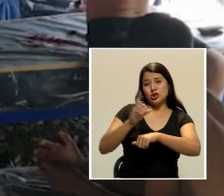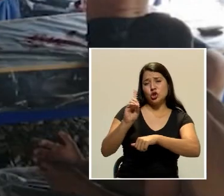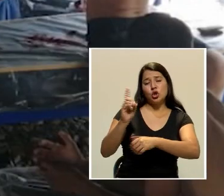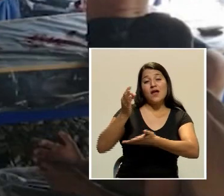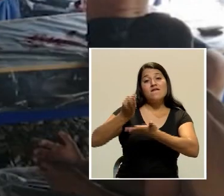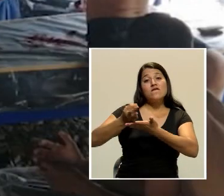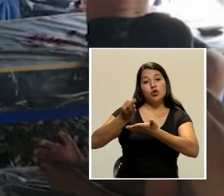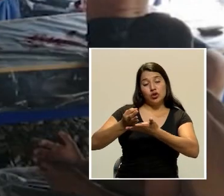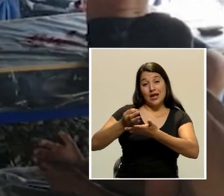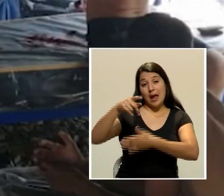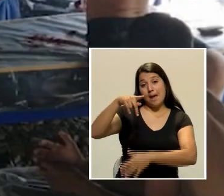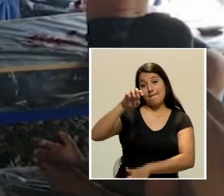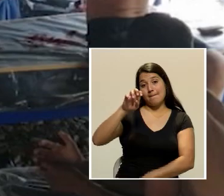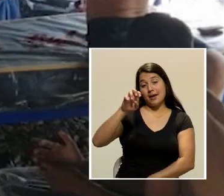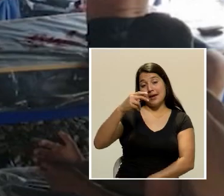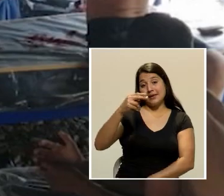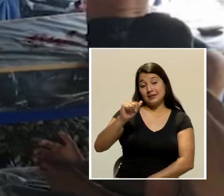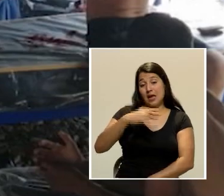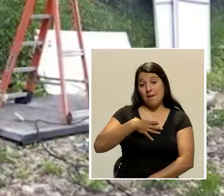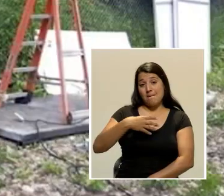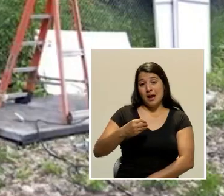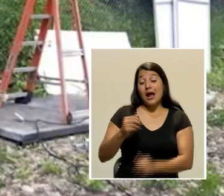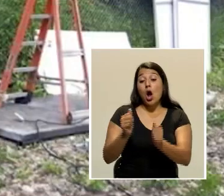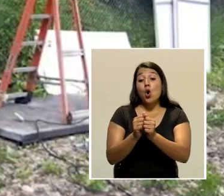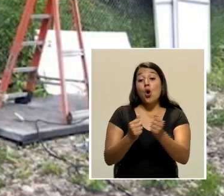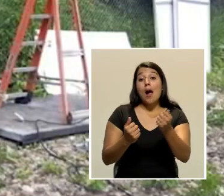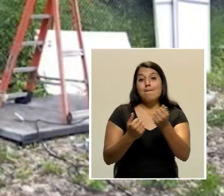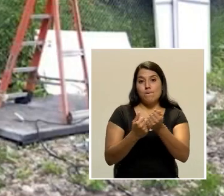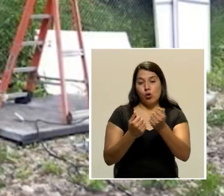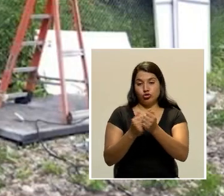con apoyo de la Dirección de Migración.